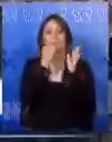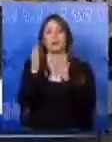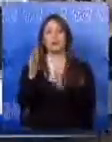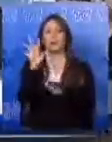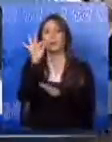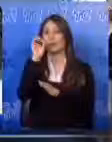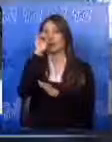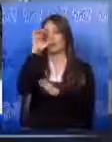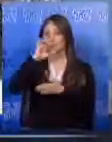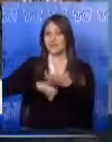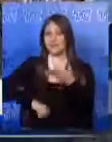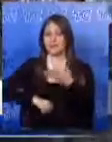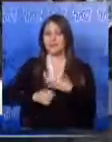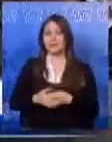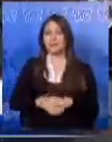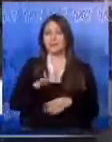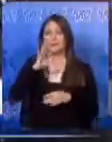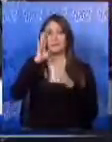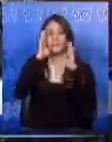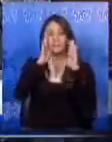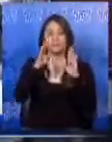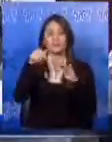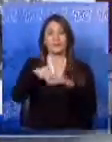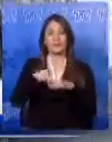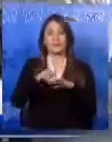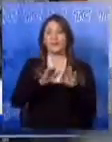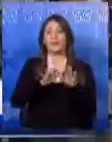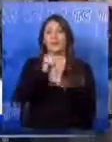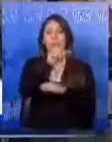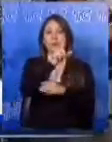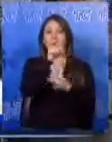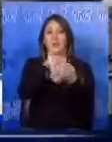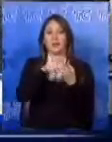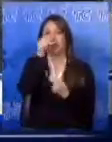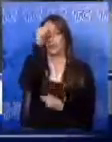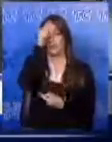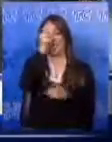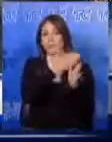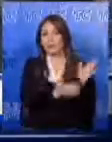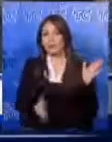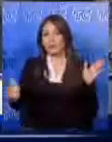del 9%. La atención en la primera quincena es de lunes a domingo,